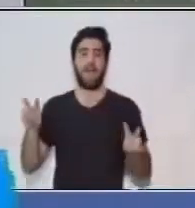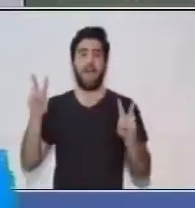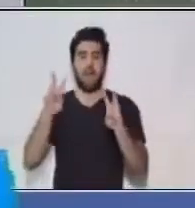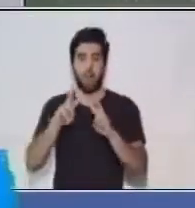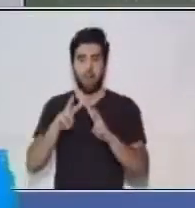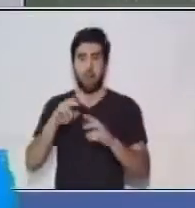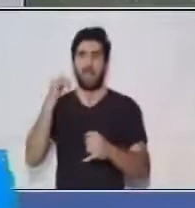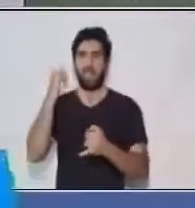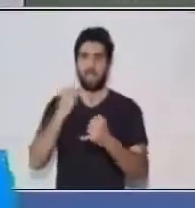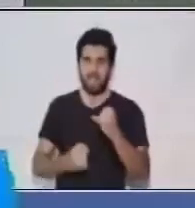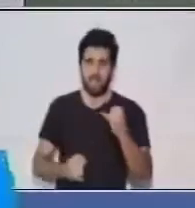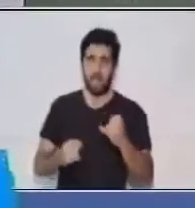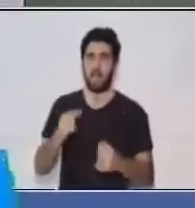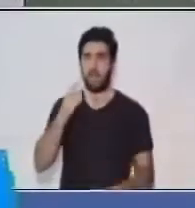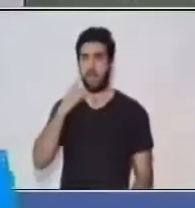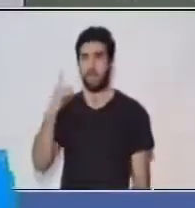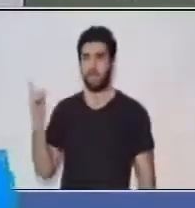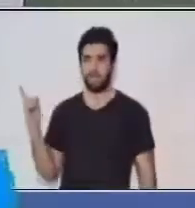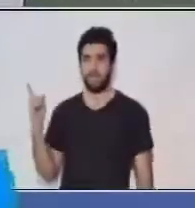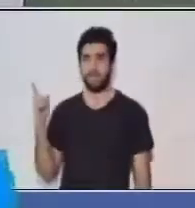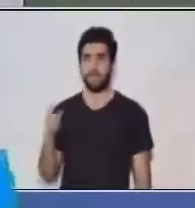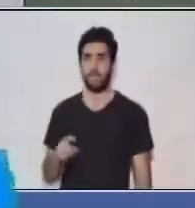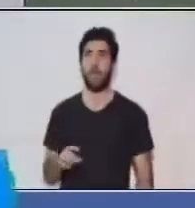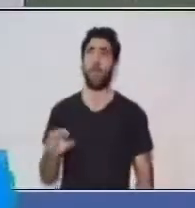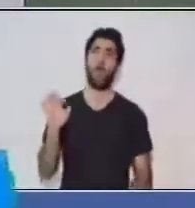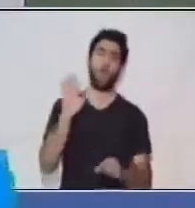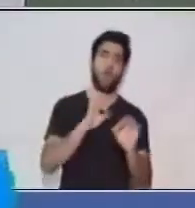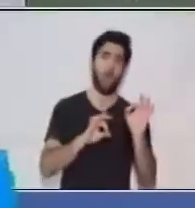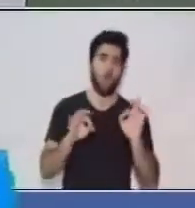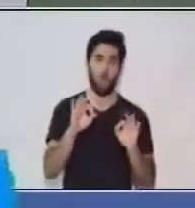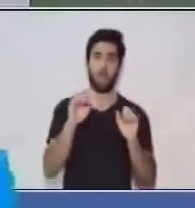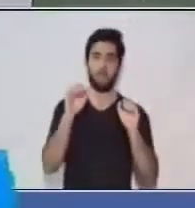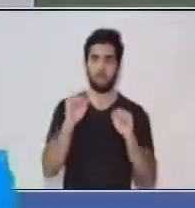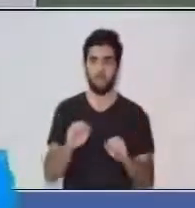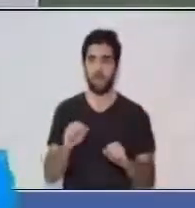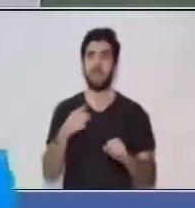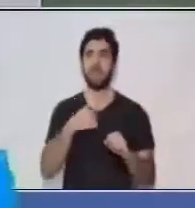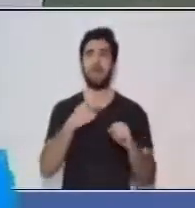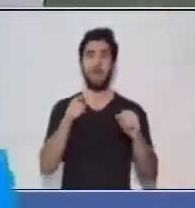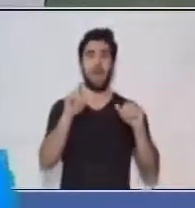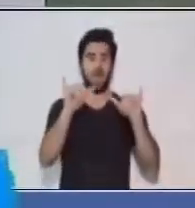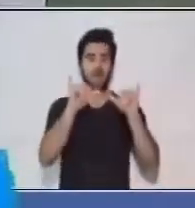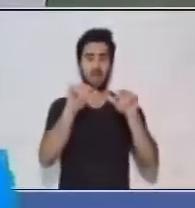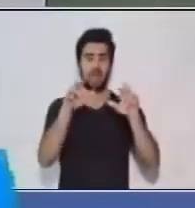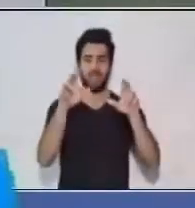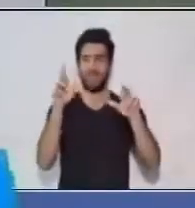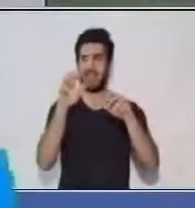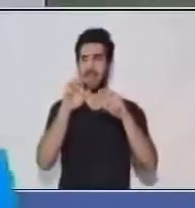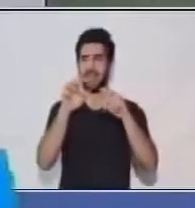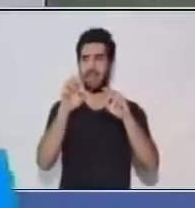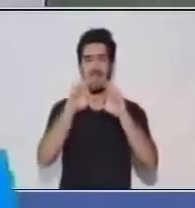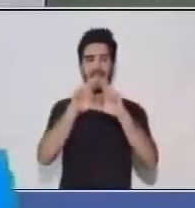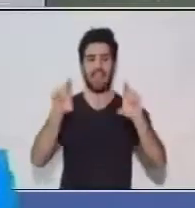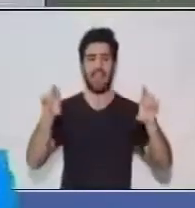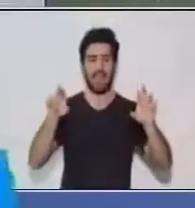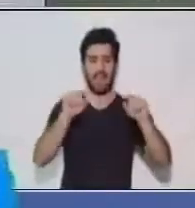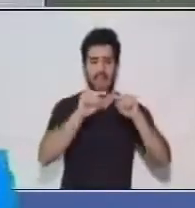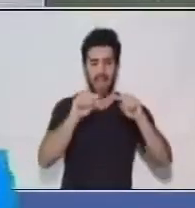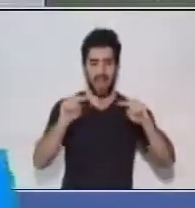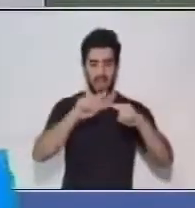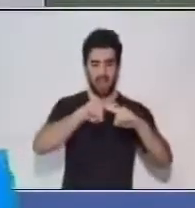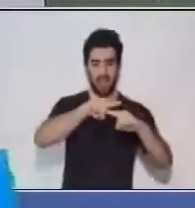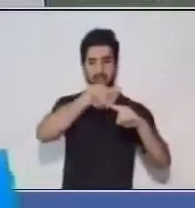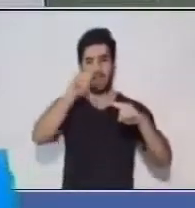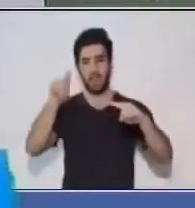resultante. También yo puedo medir con mi transportador cuánto es el ángulo del eje X hacia mi